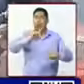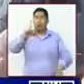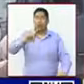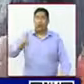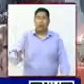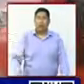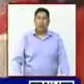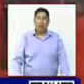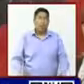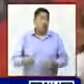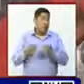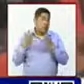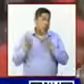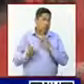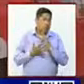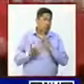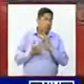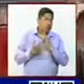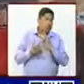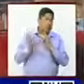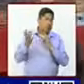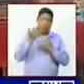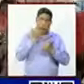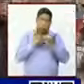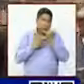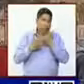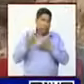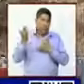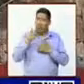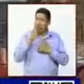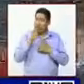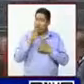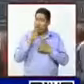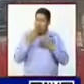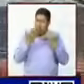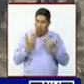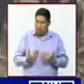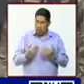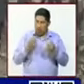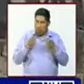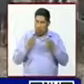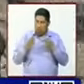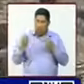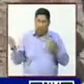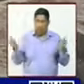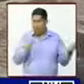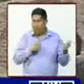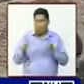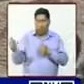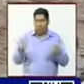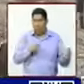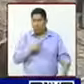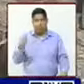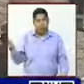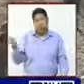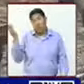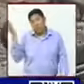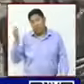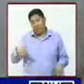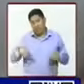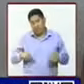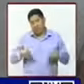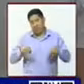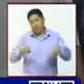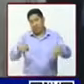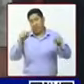Hay bastante susceptibilidad de quienes se encargan de realizar el transporte en carritos a mano,